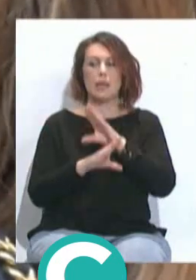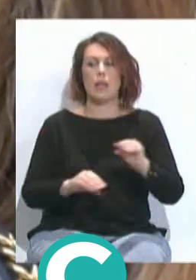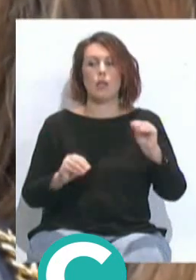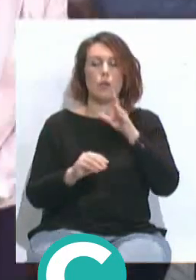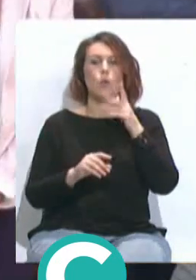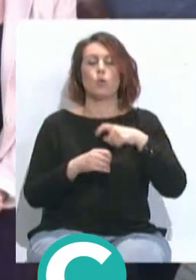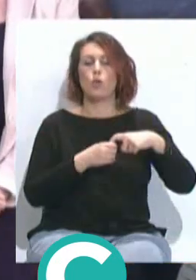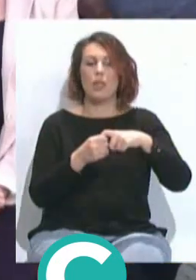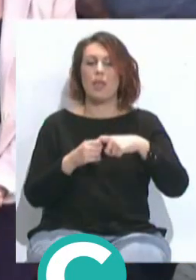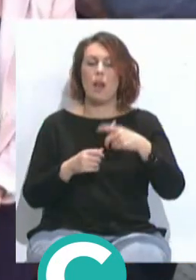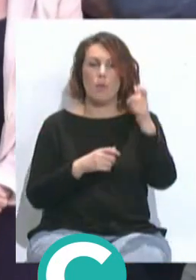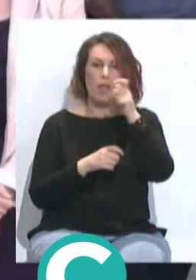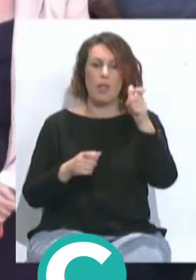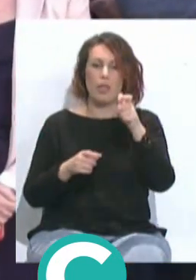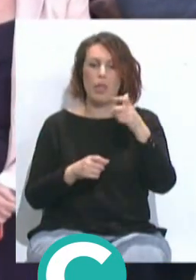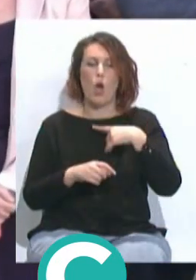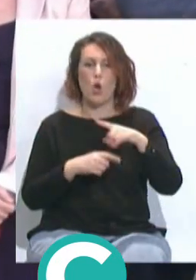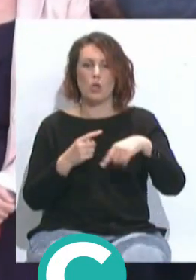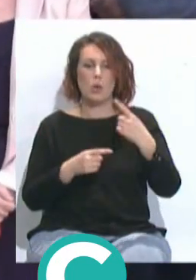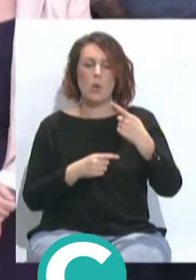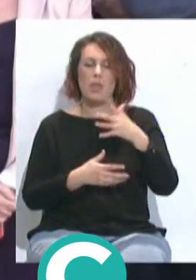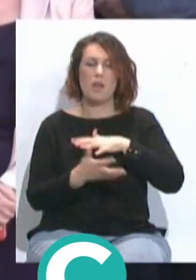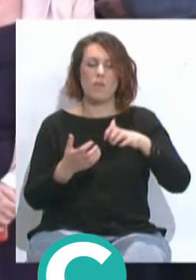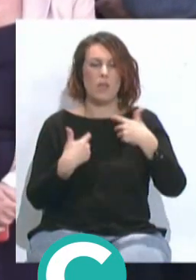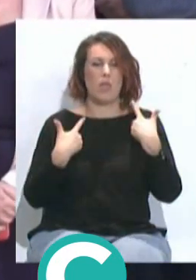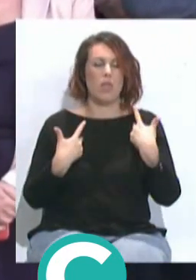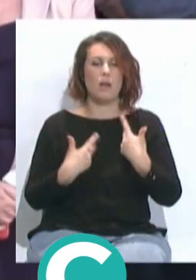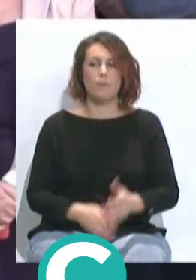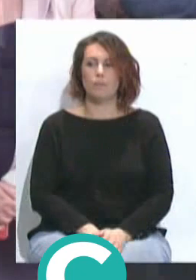solidaridad con la población que sufre las consecuencias de este conflicto.